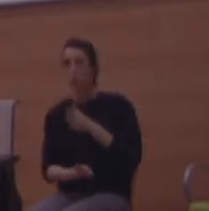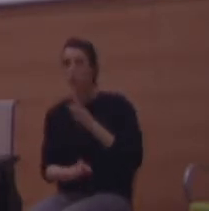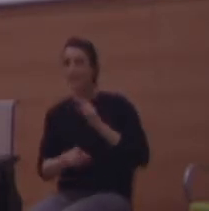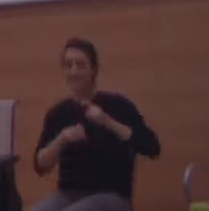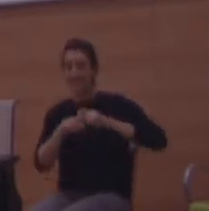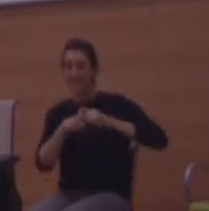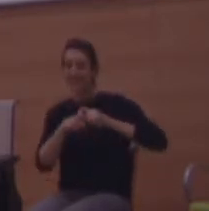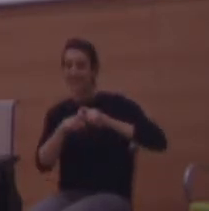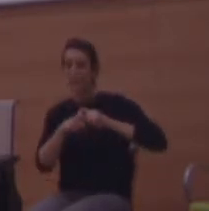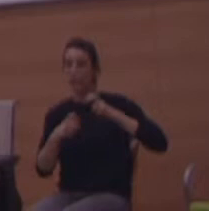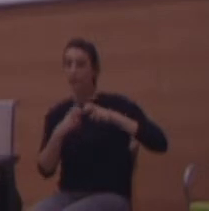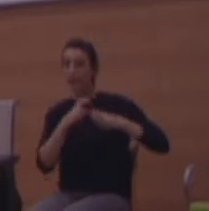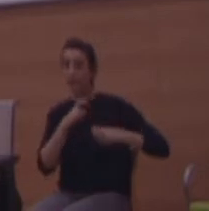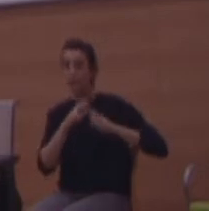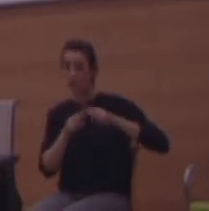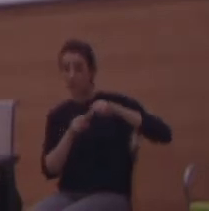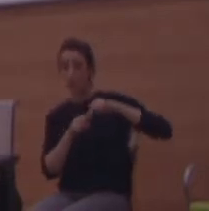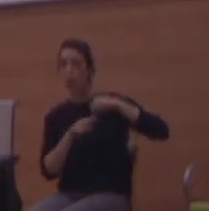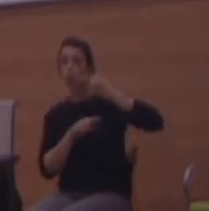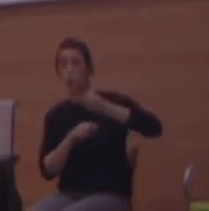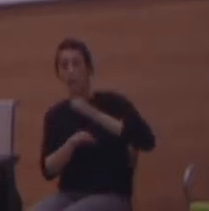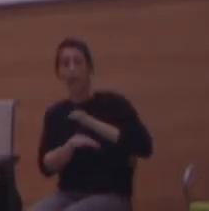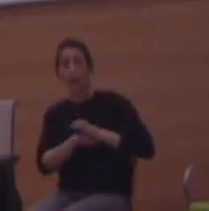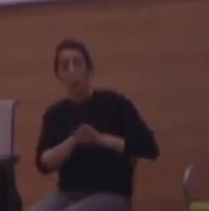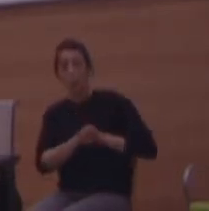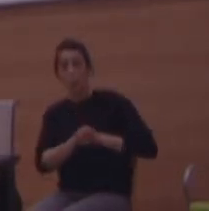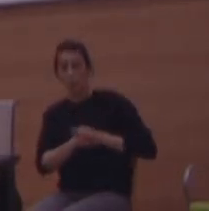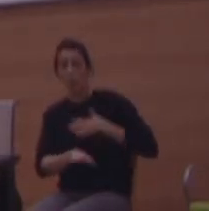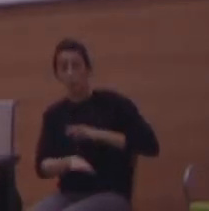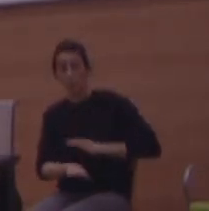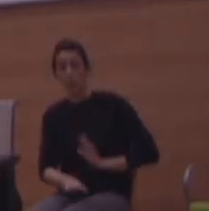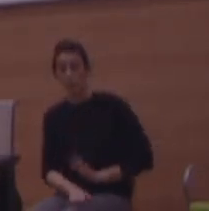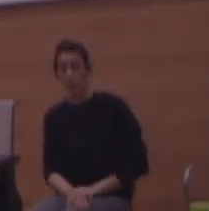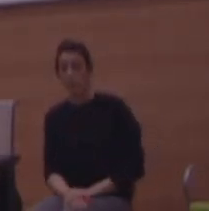de lesiones desemboca en una úlcera en 2 minutos.